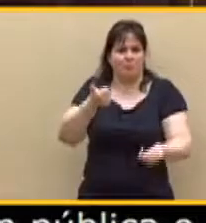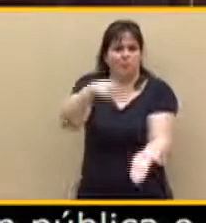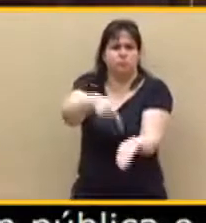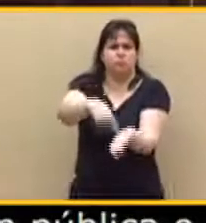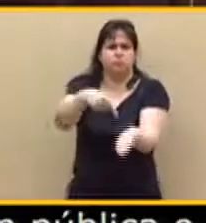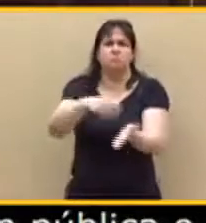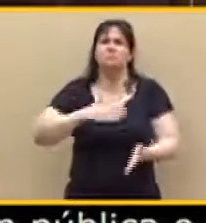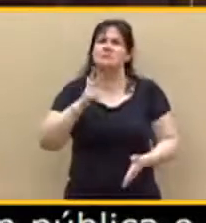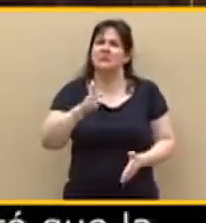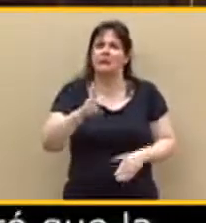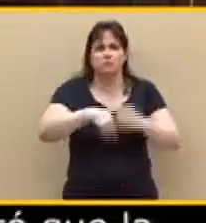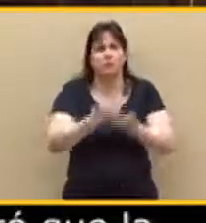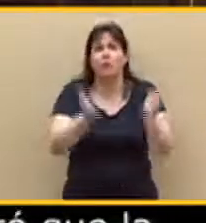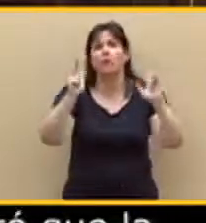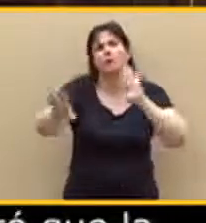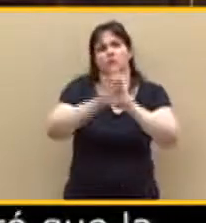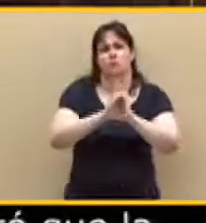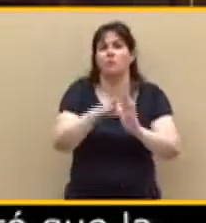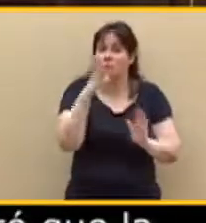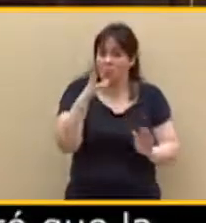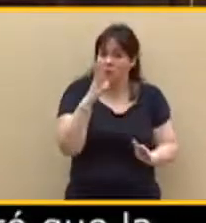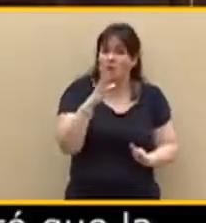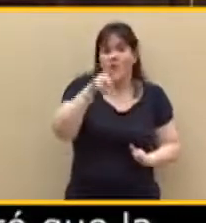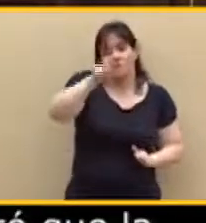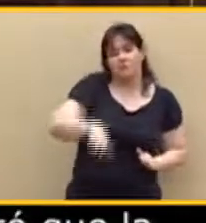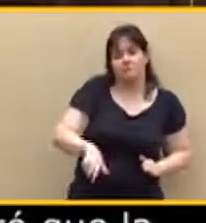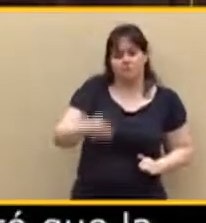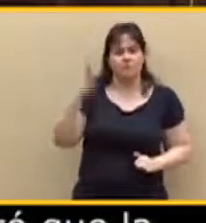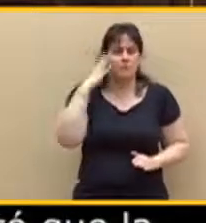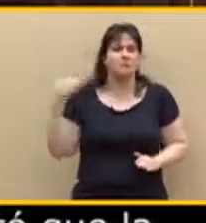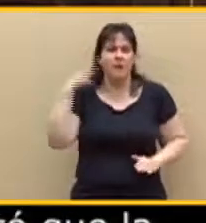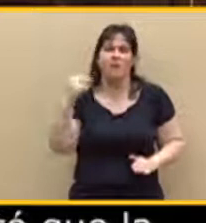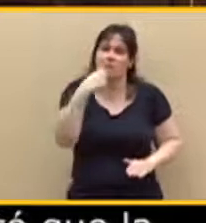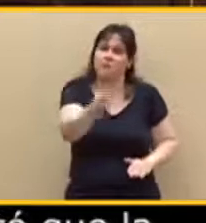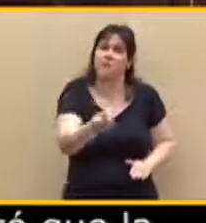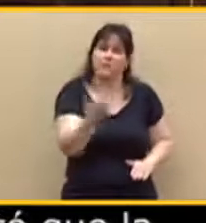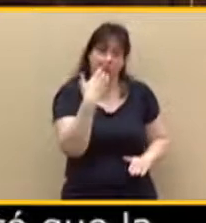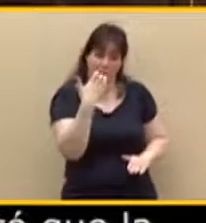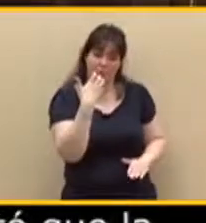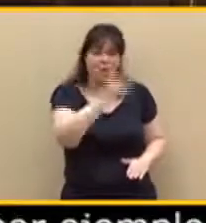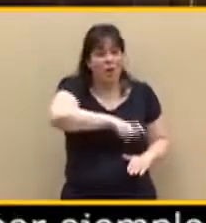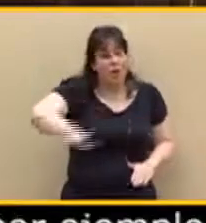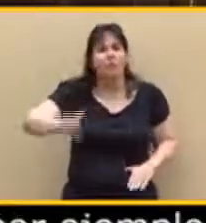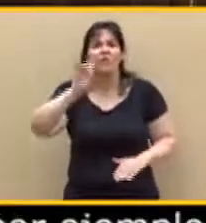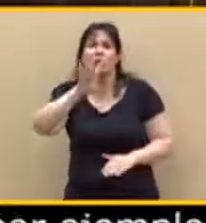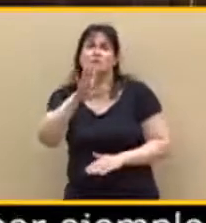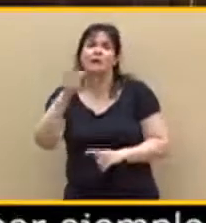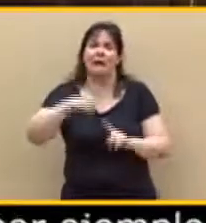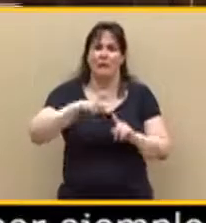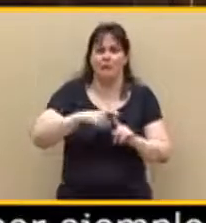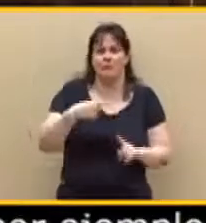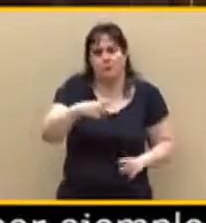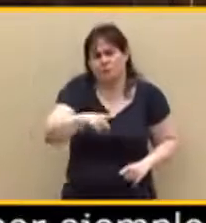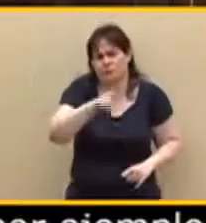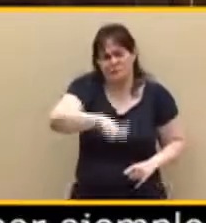y constitucionales. Por eso Esperanza Aguirre decía, por ejemplo, que los ciudadanos del 15M eran camorristas, pendencieros o que